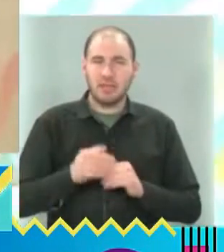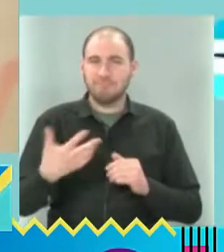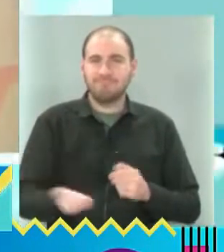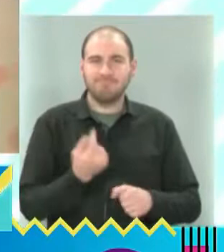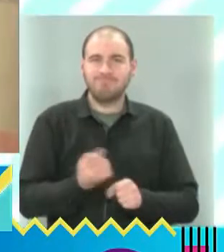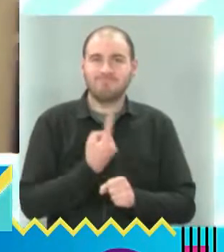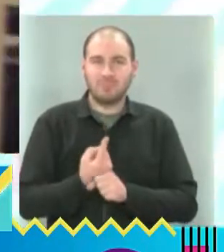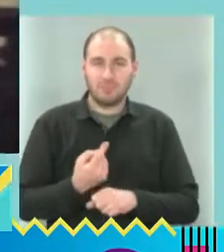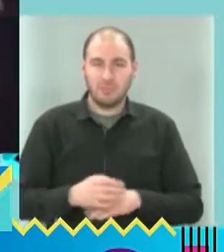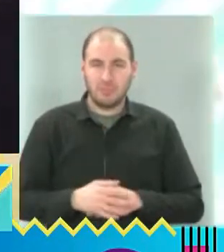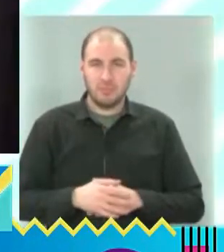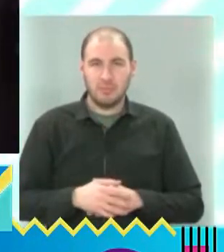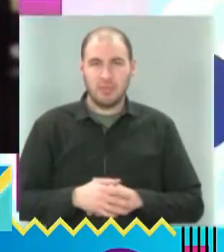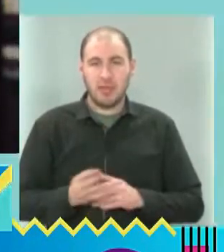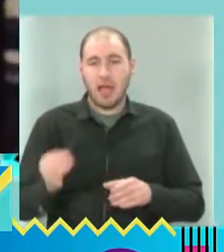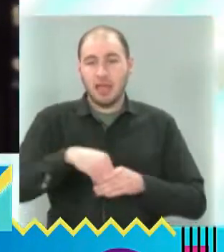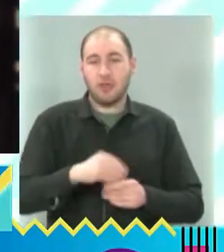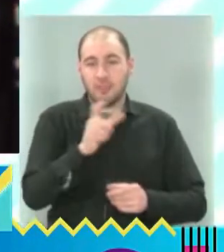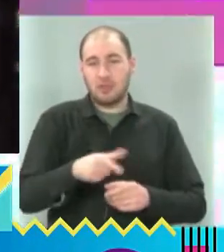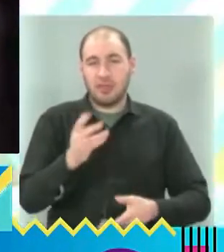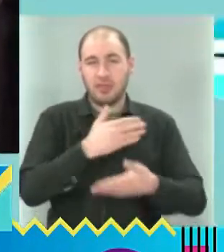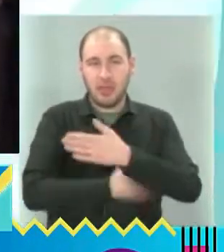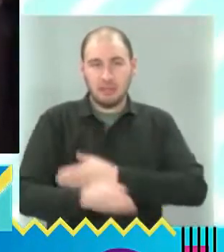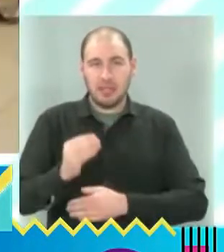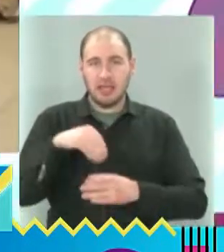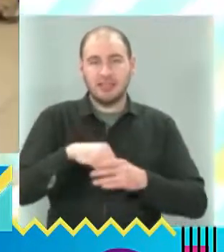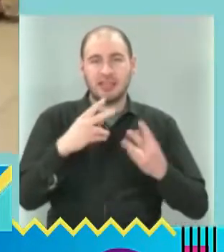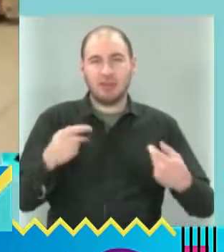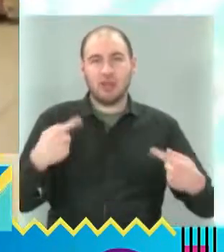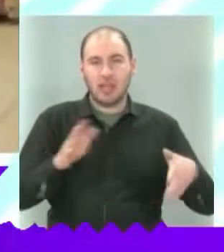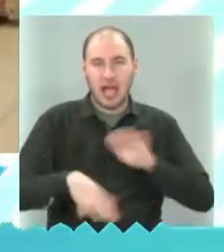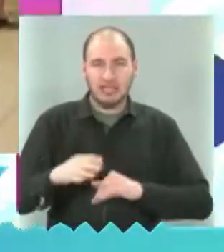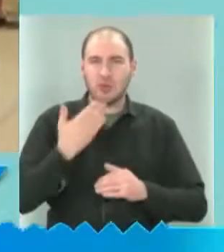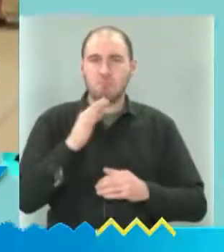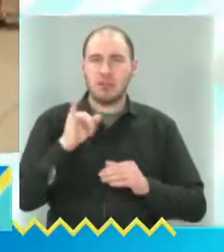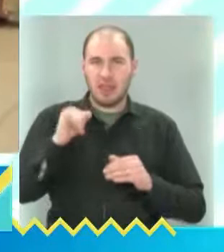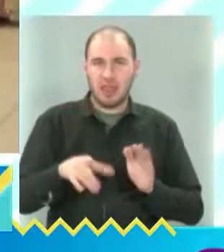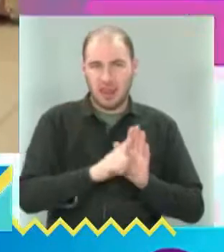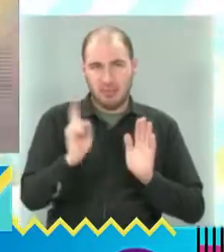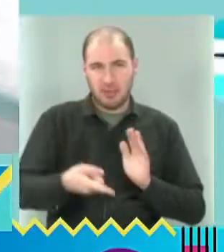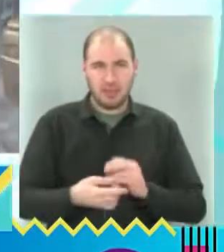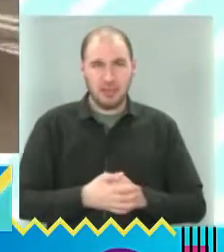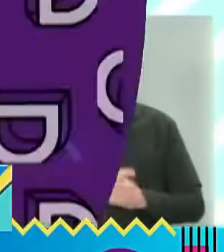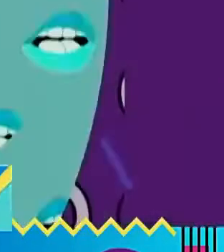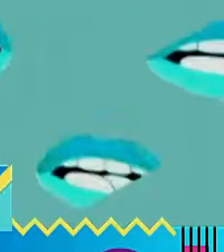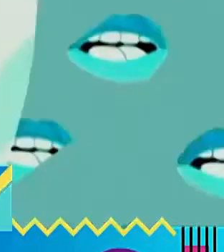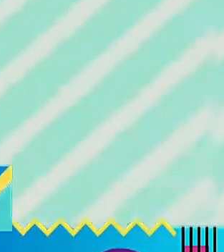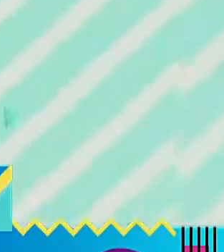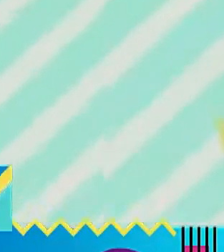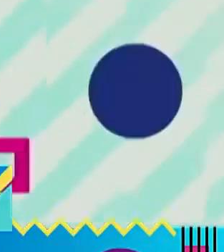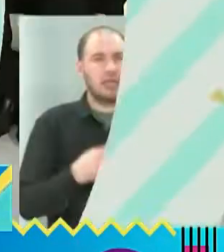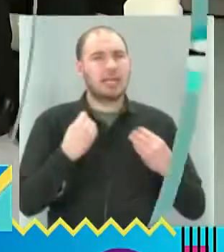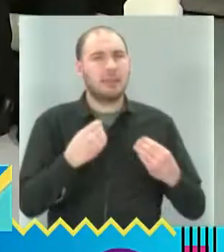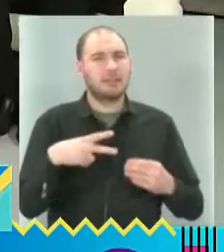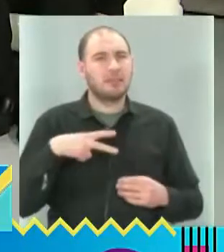logra justamente incluir a las personas con discapacidad en esto de la práctica para que se pueda cumplir con el cupo de la ley. Bien, ¿y qué pasa con el ámbito